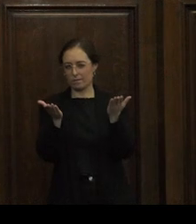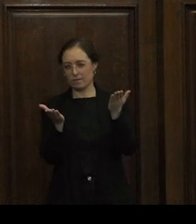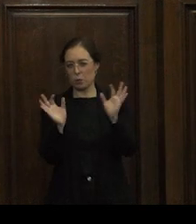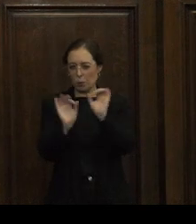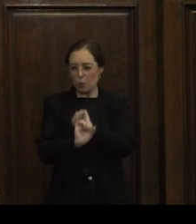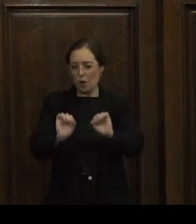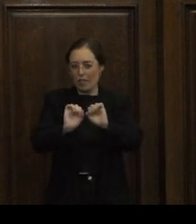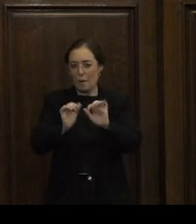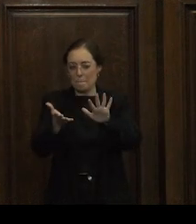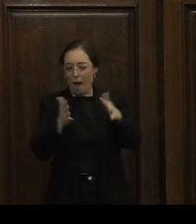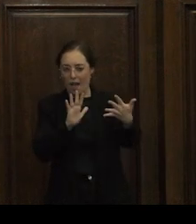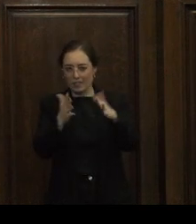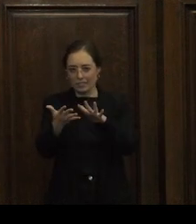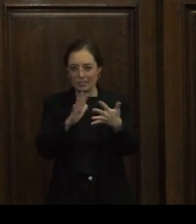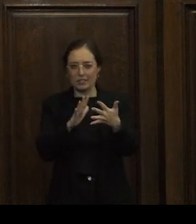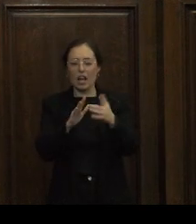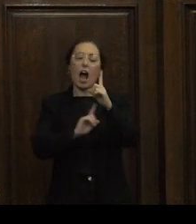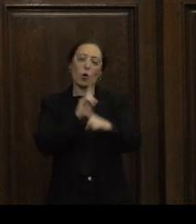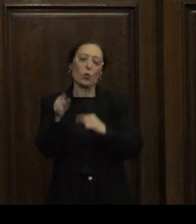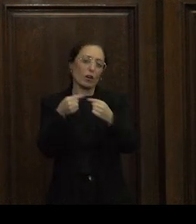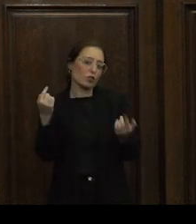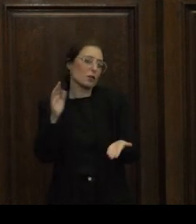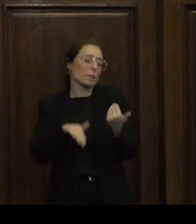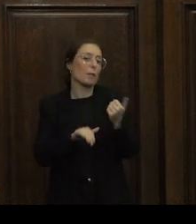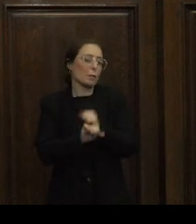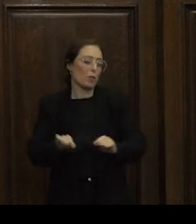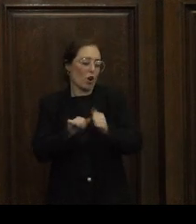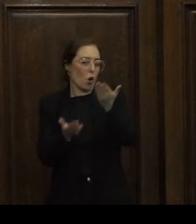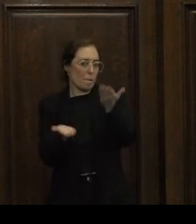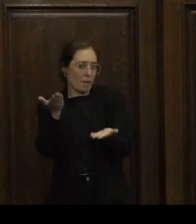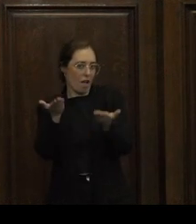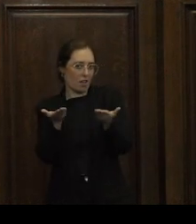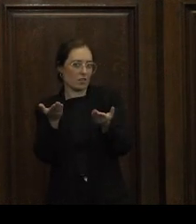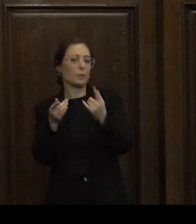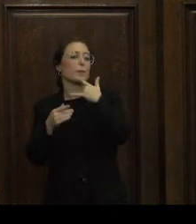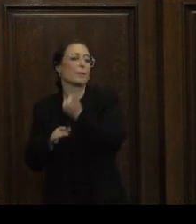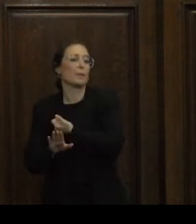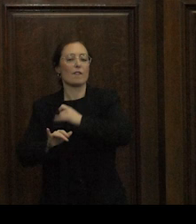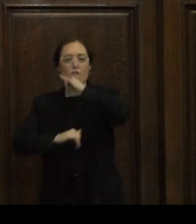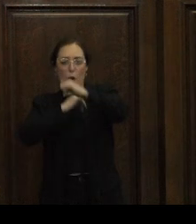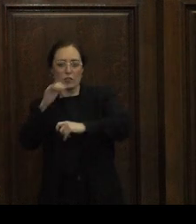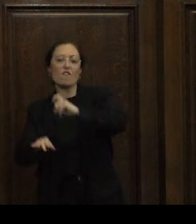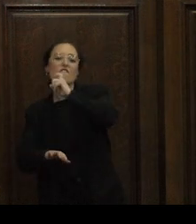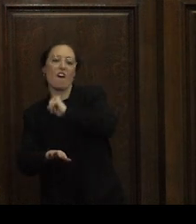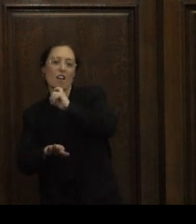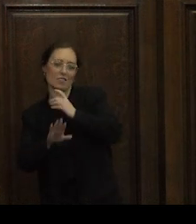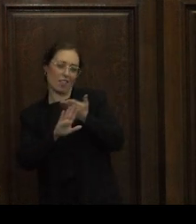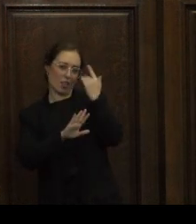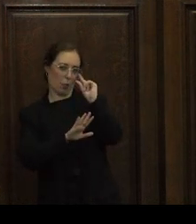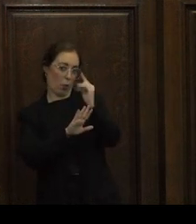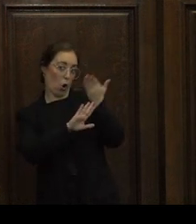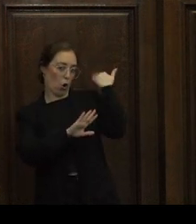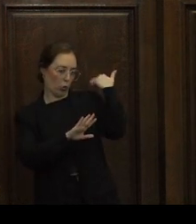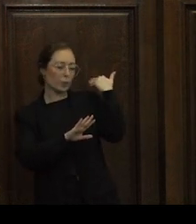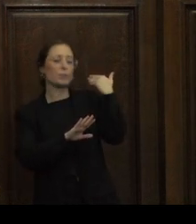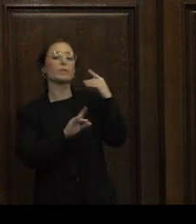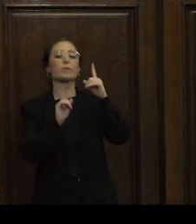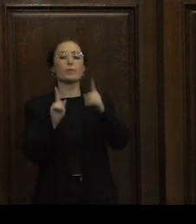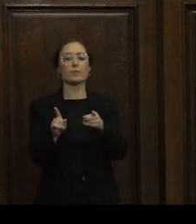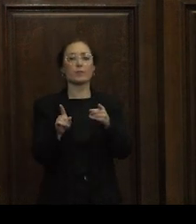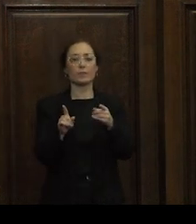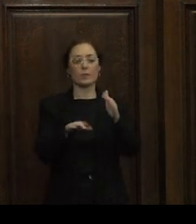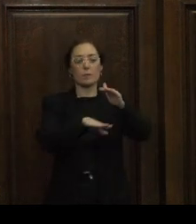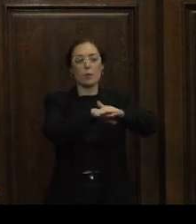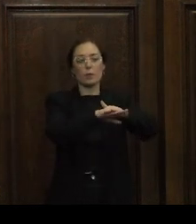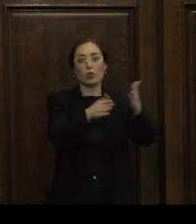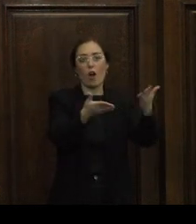Aquí hay un poco más, algunos elementos más. Para contrastar noticias falsas de antiguamente, de la era analógica, con